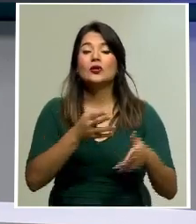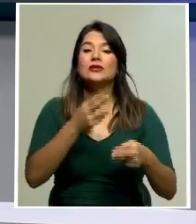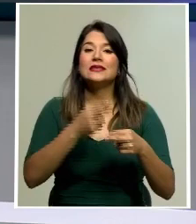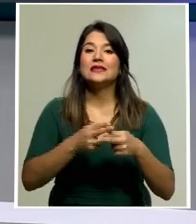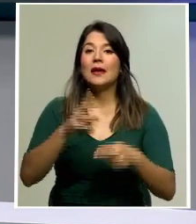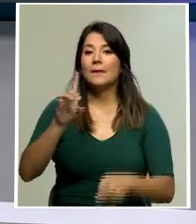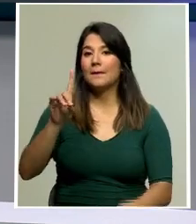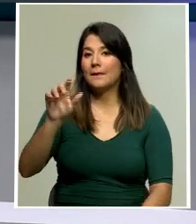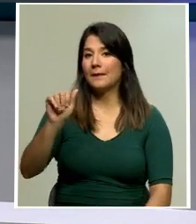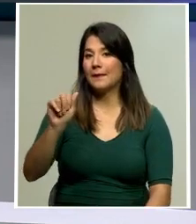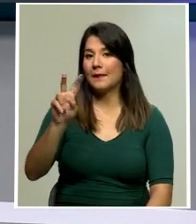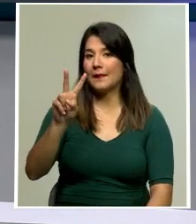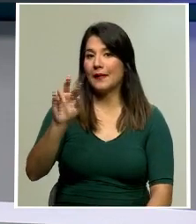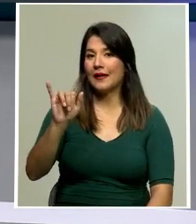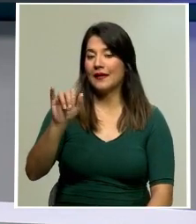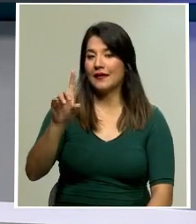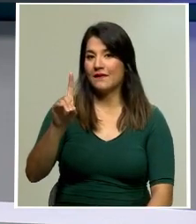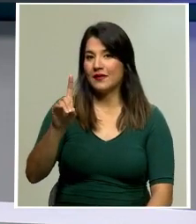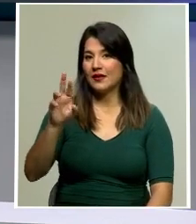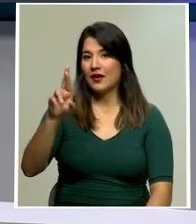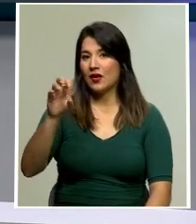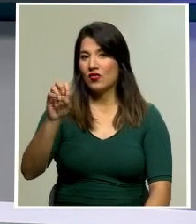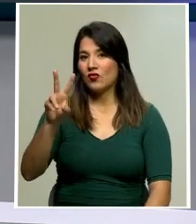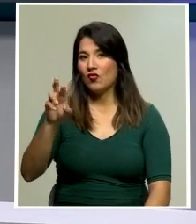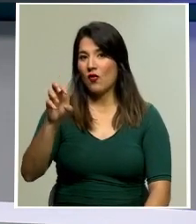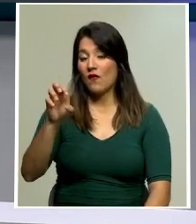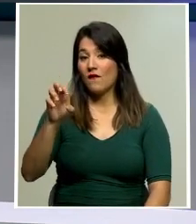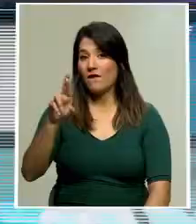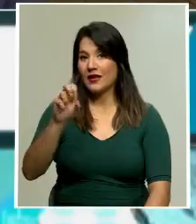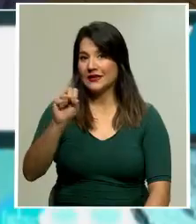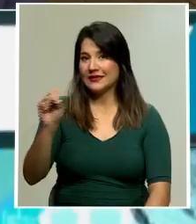amplía. Muy buenas noches, David. Adelante con el reporte.